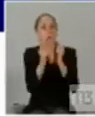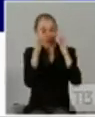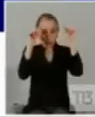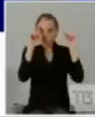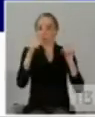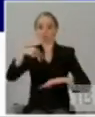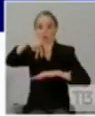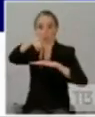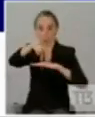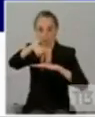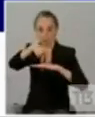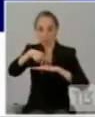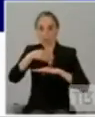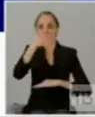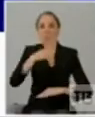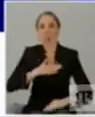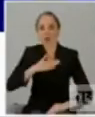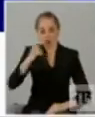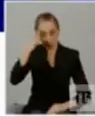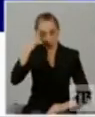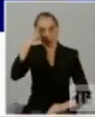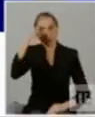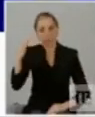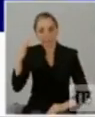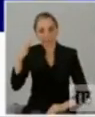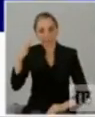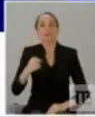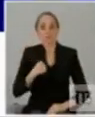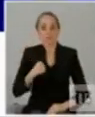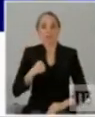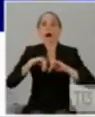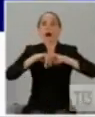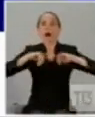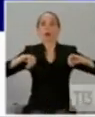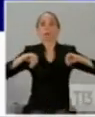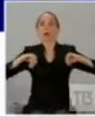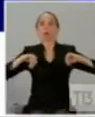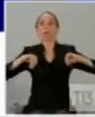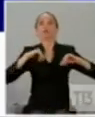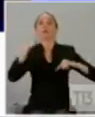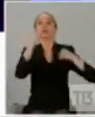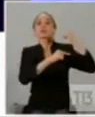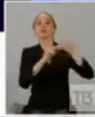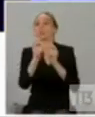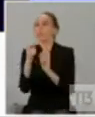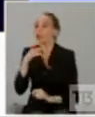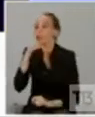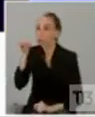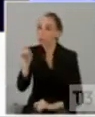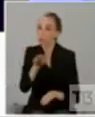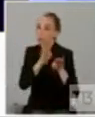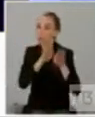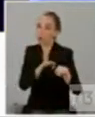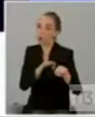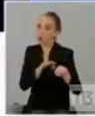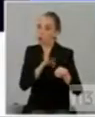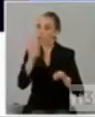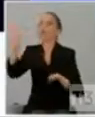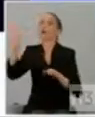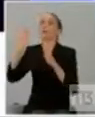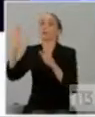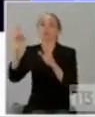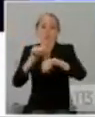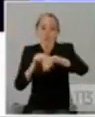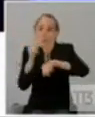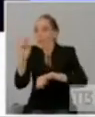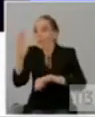acaparado diciendo lo que pienso, lo que creo, independiente de cómo cambia la historia. Yo le hablé de la lealtad, Sebastián. Permítame que nos quedan